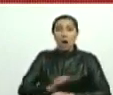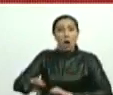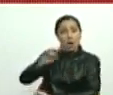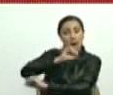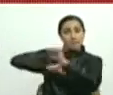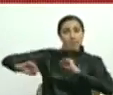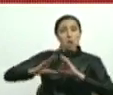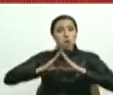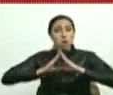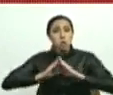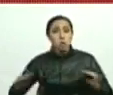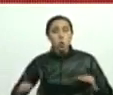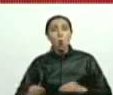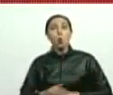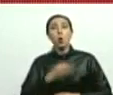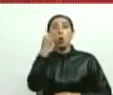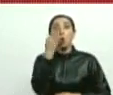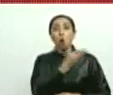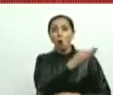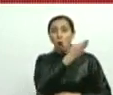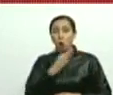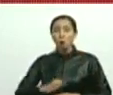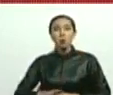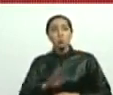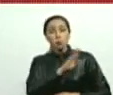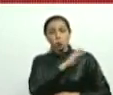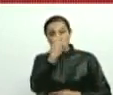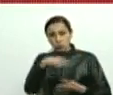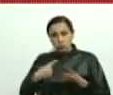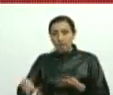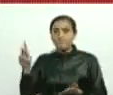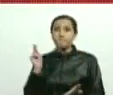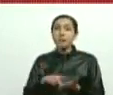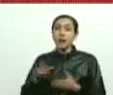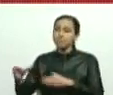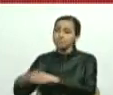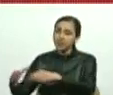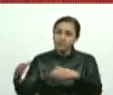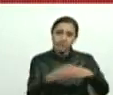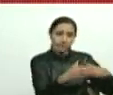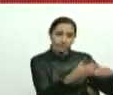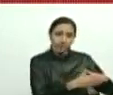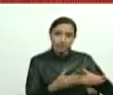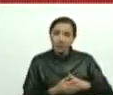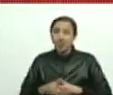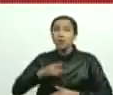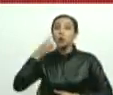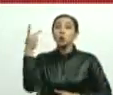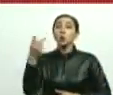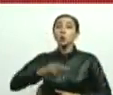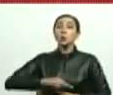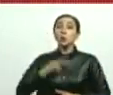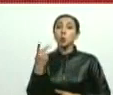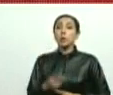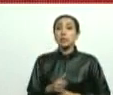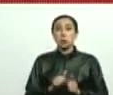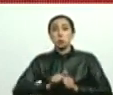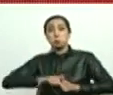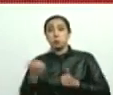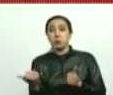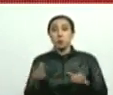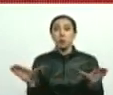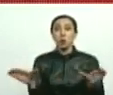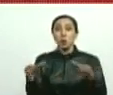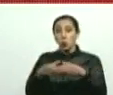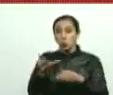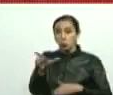ocasión compromisos, postulaciones o participación en organizaciones con fines políticos ajenas al PSUV o contrarias a